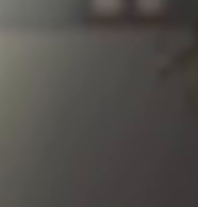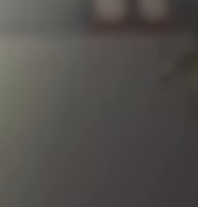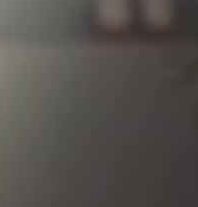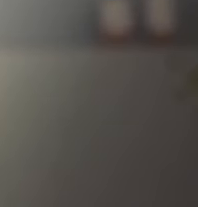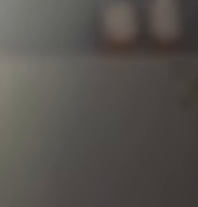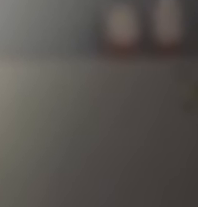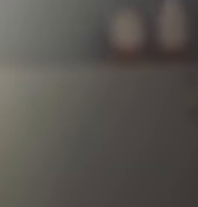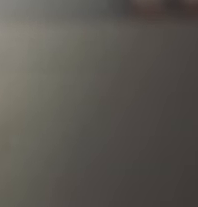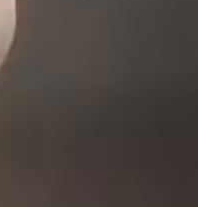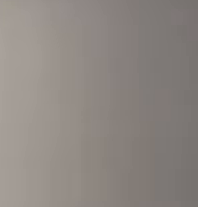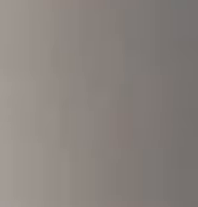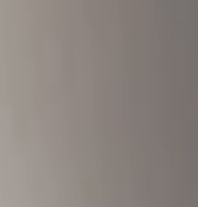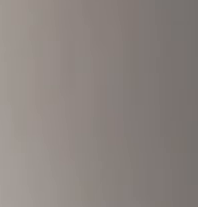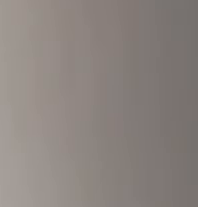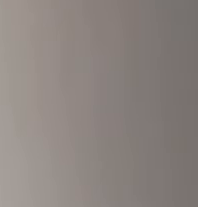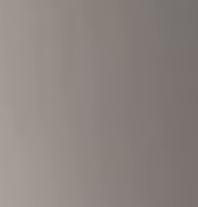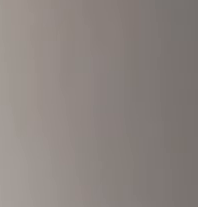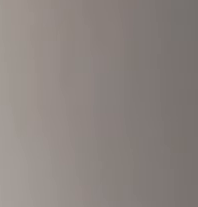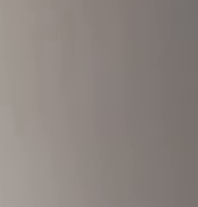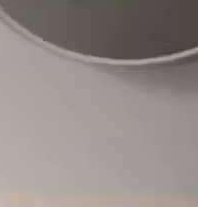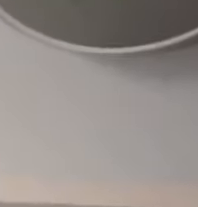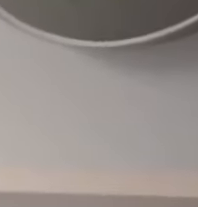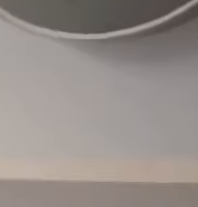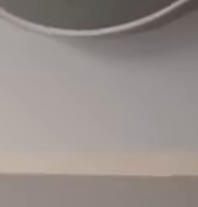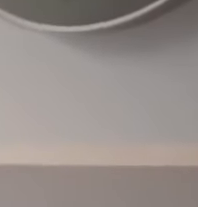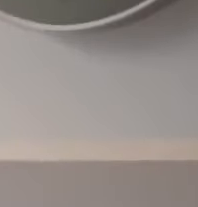¿tus encías sangran con el cepillado? ¿tus